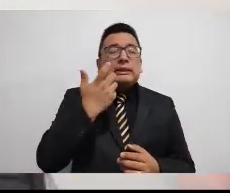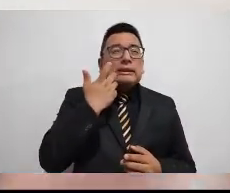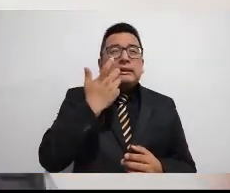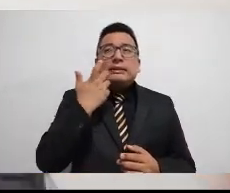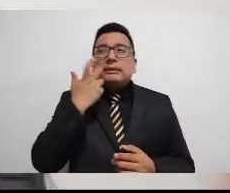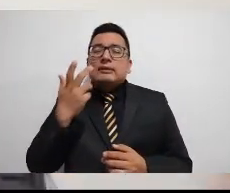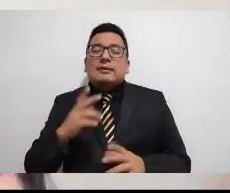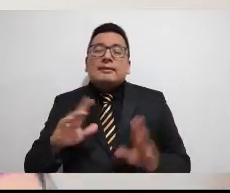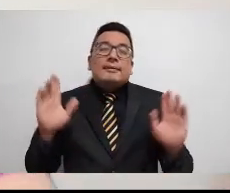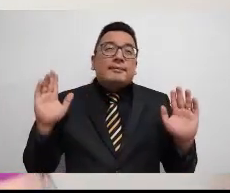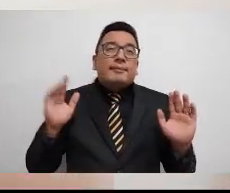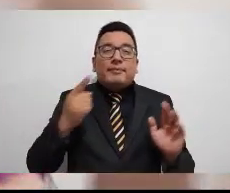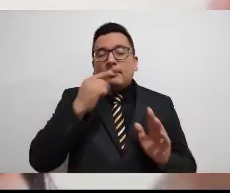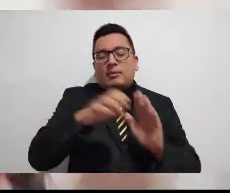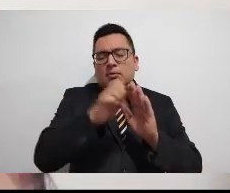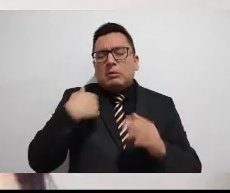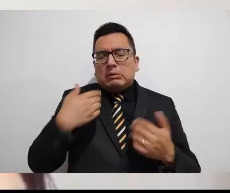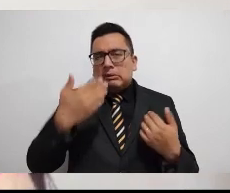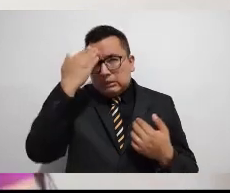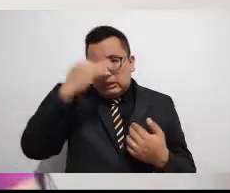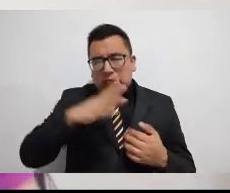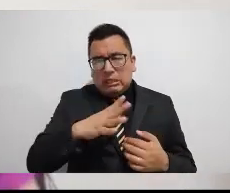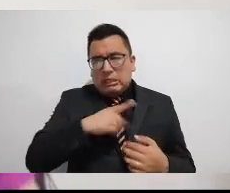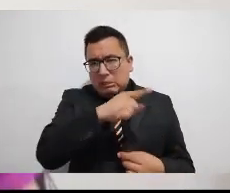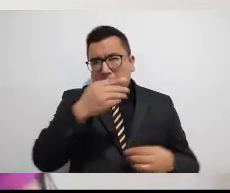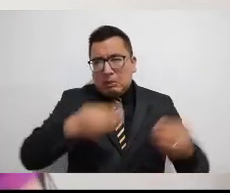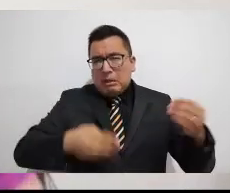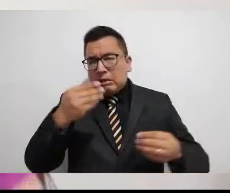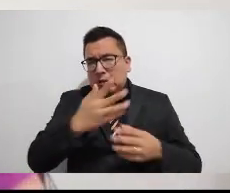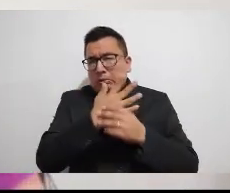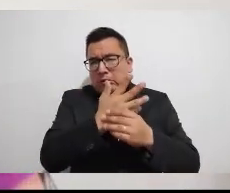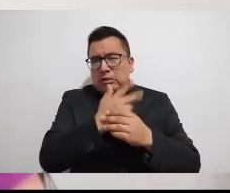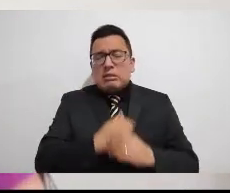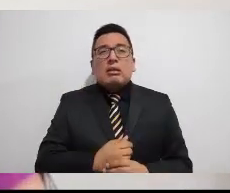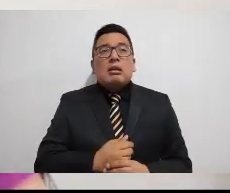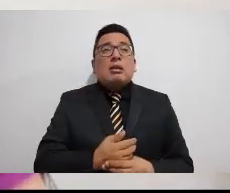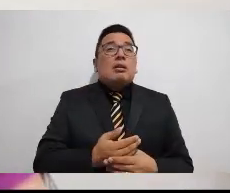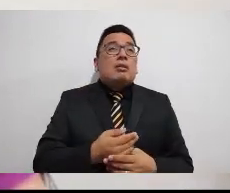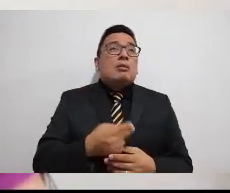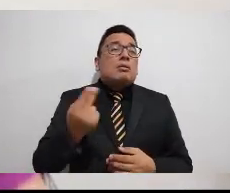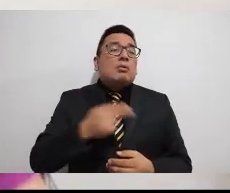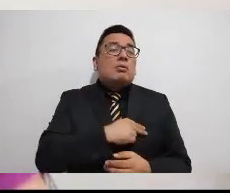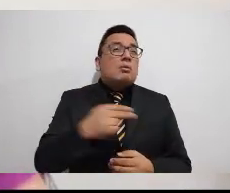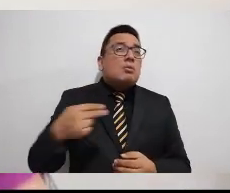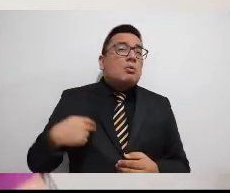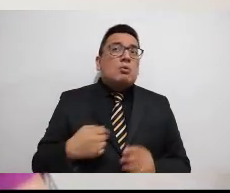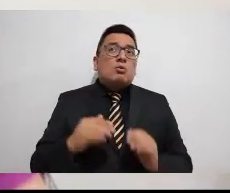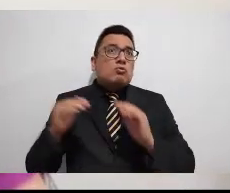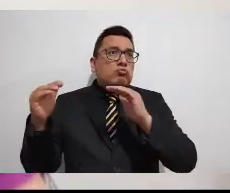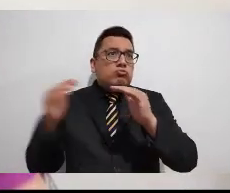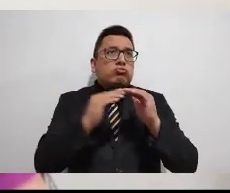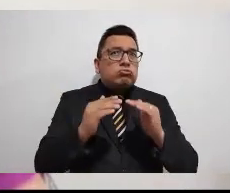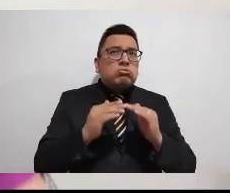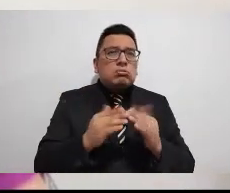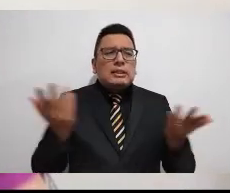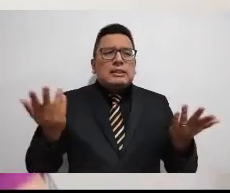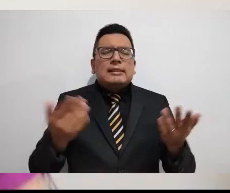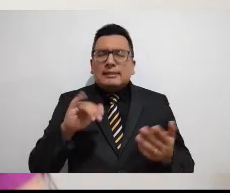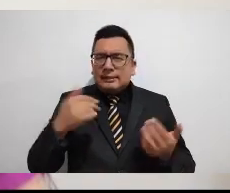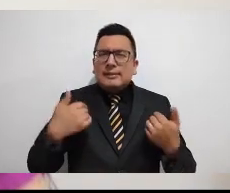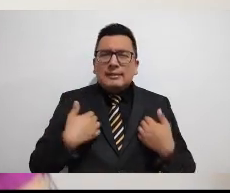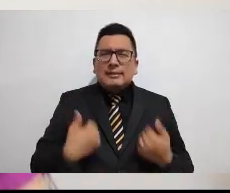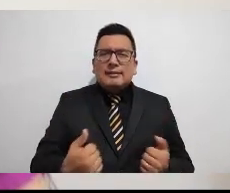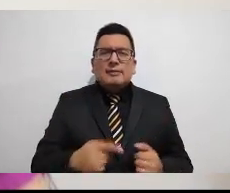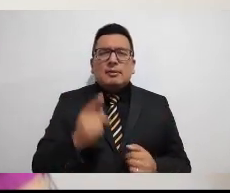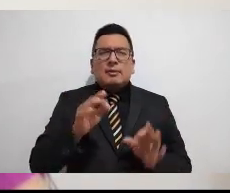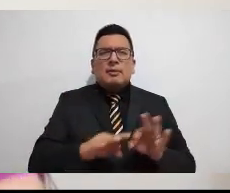la paridad, ¿no? Las mujeres que hoy integramos los consejos generales. Pero creo que también hay que generar medidas, ¿no?